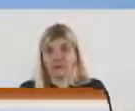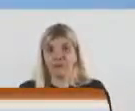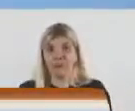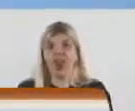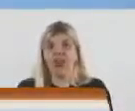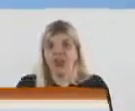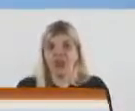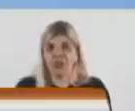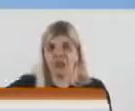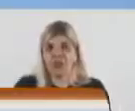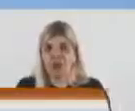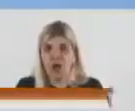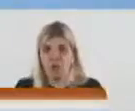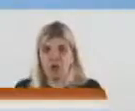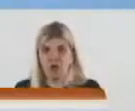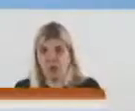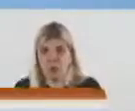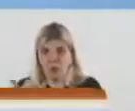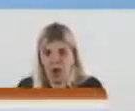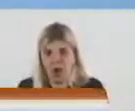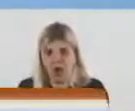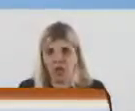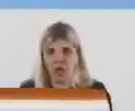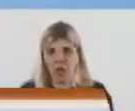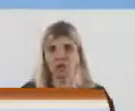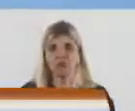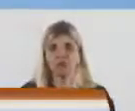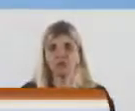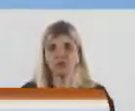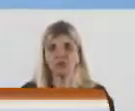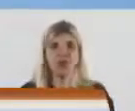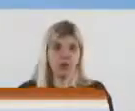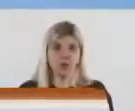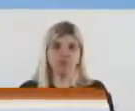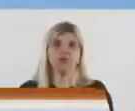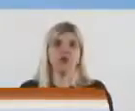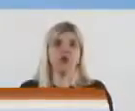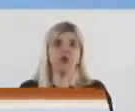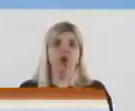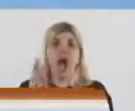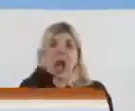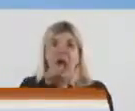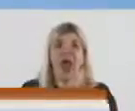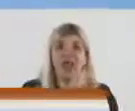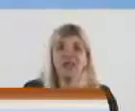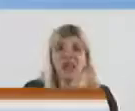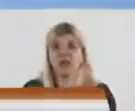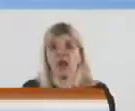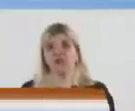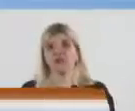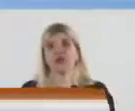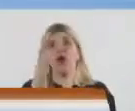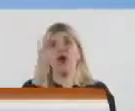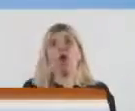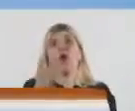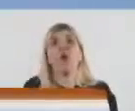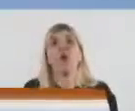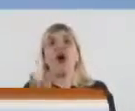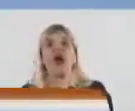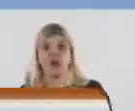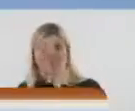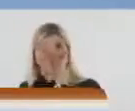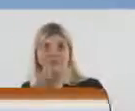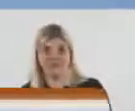porque tendríamos ahí una cuarta parte de la argentina ya vacunada específicamente